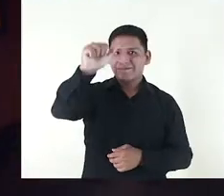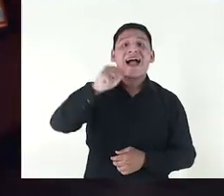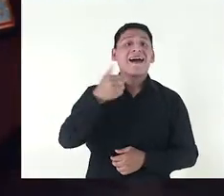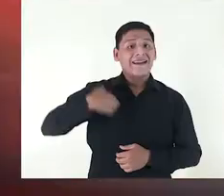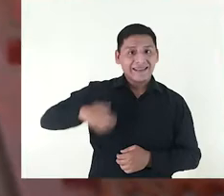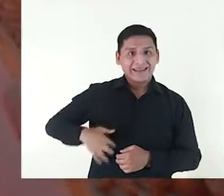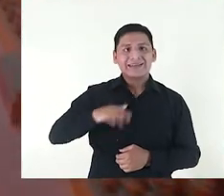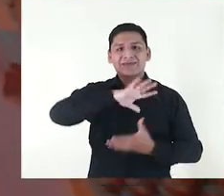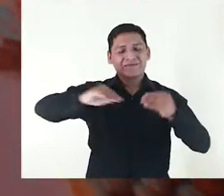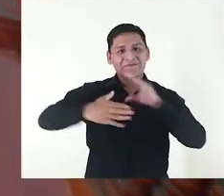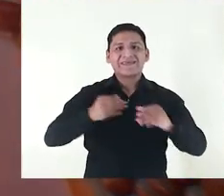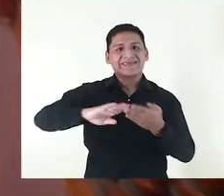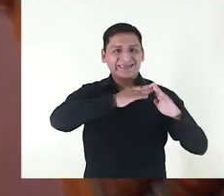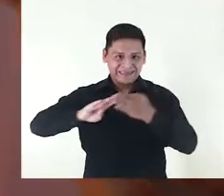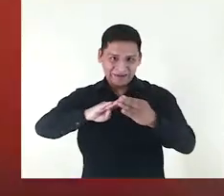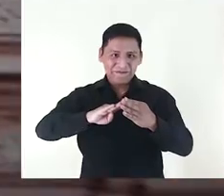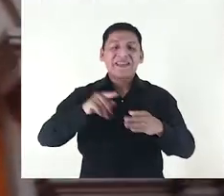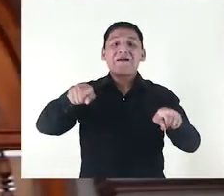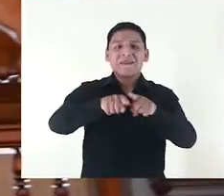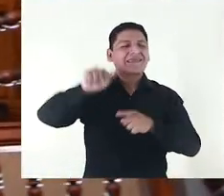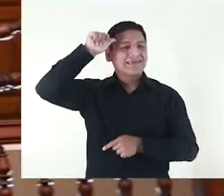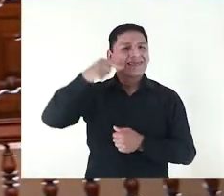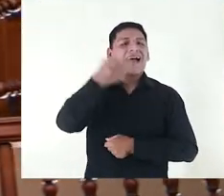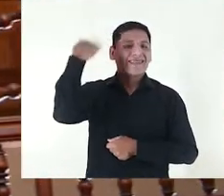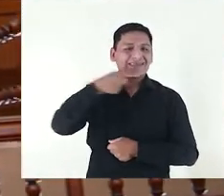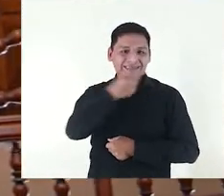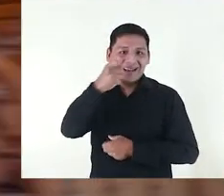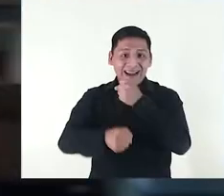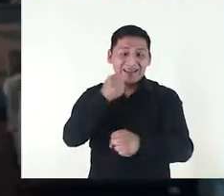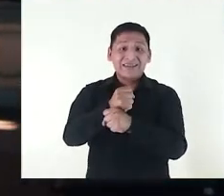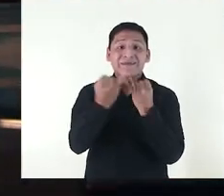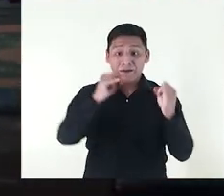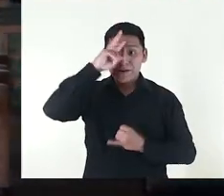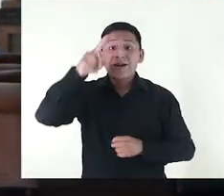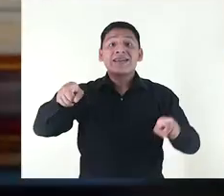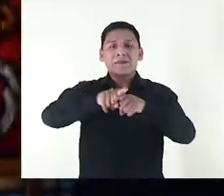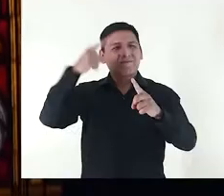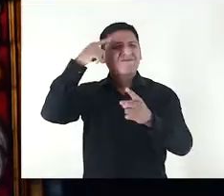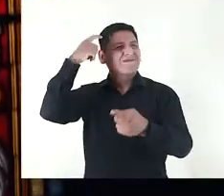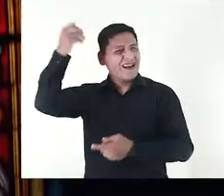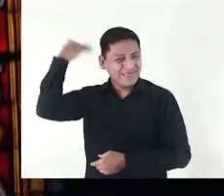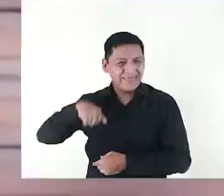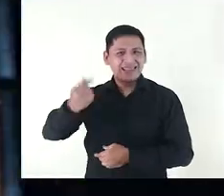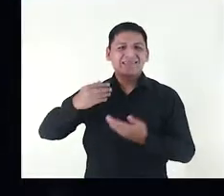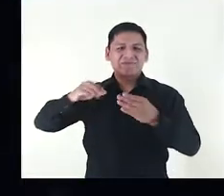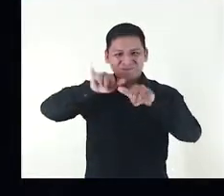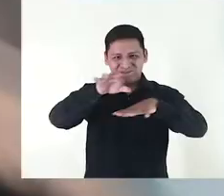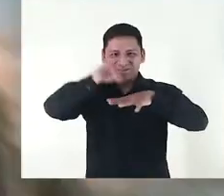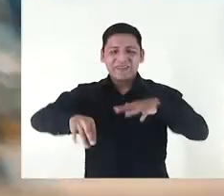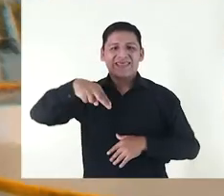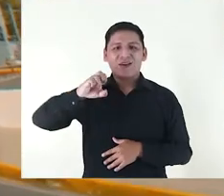Embajada Argentina es un patrimonio de la ciudad, parte de la historia de nuestras celebraciones por el centenario y un espejo para conocer la historia